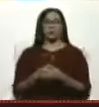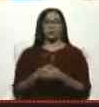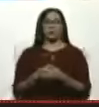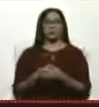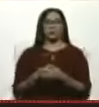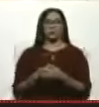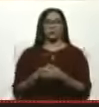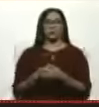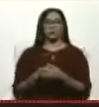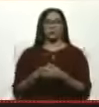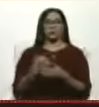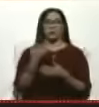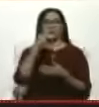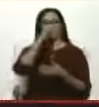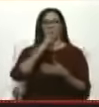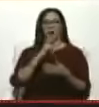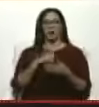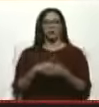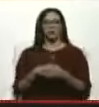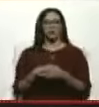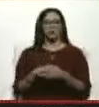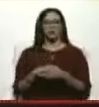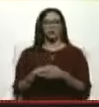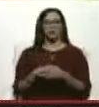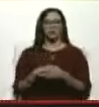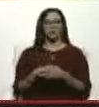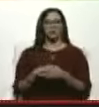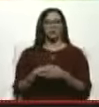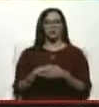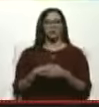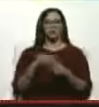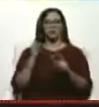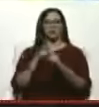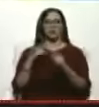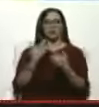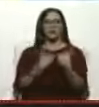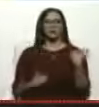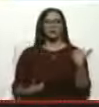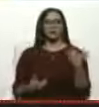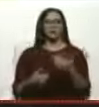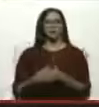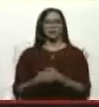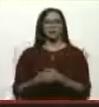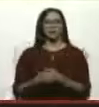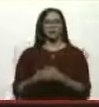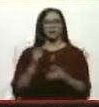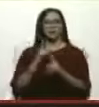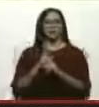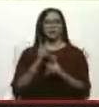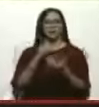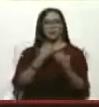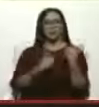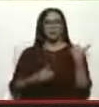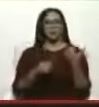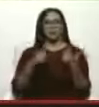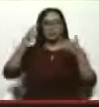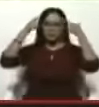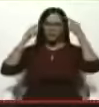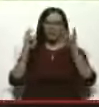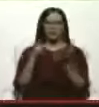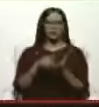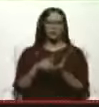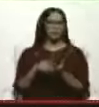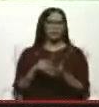más o menos cuántos años hace que el río se fue. Desde que el presidente Chávez estuvo aquí. Ajá, desde que el presidente Chávez estuvo aquí, no se